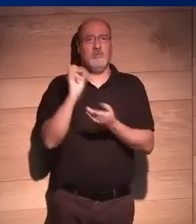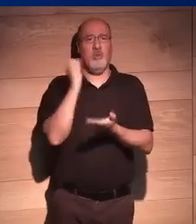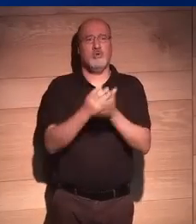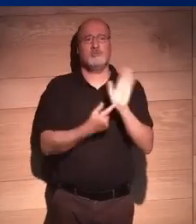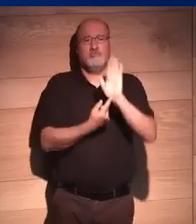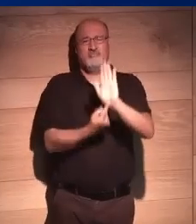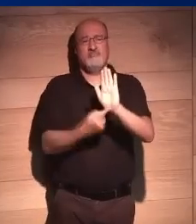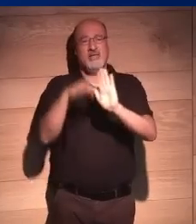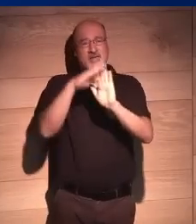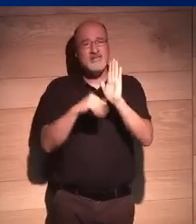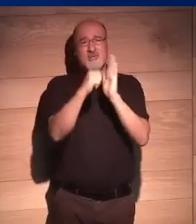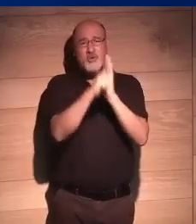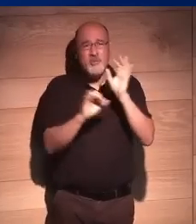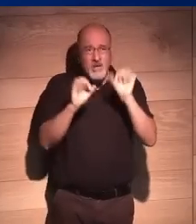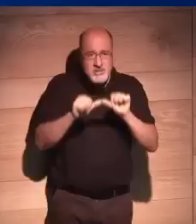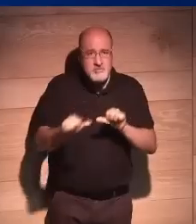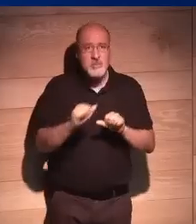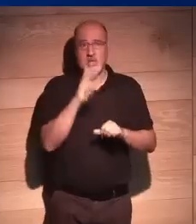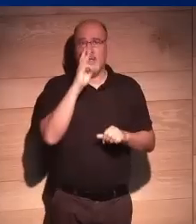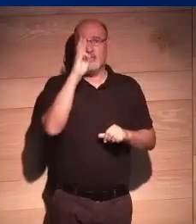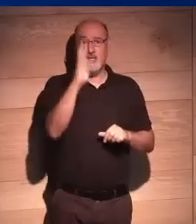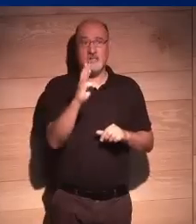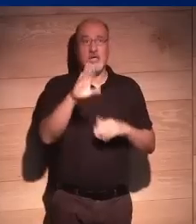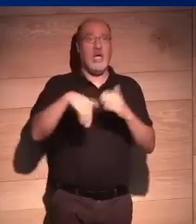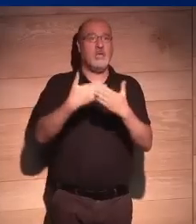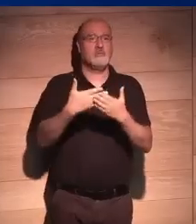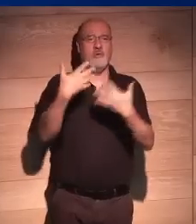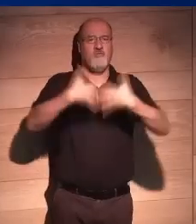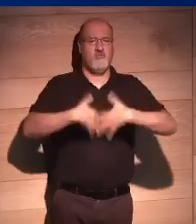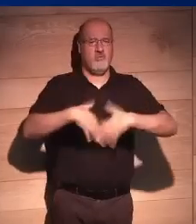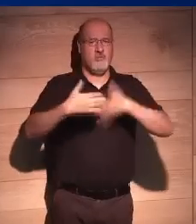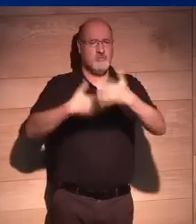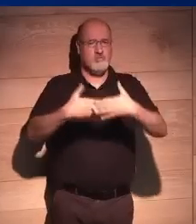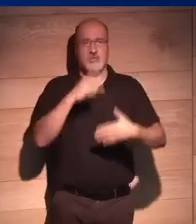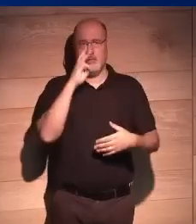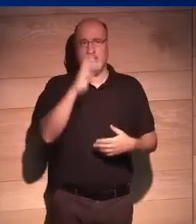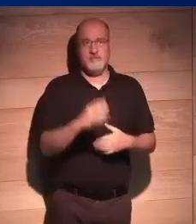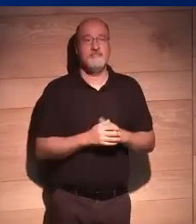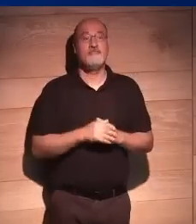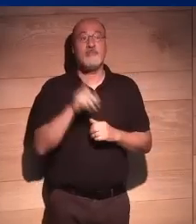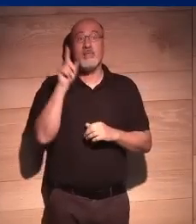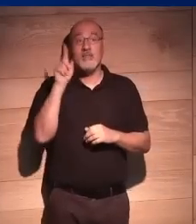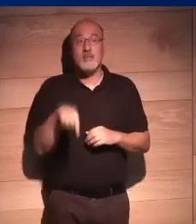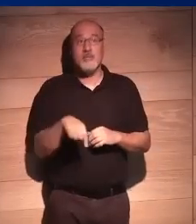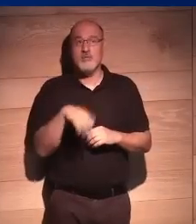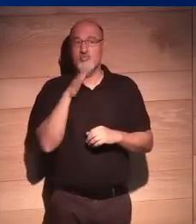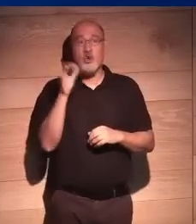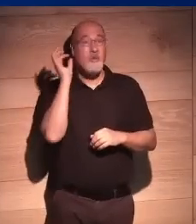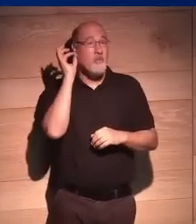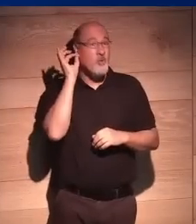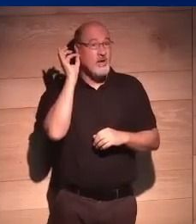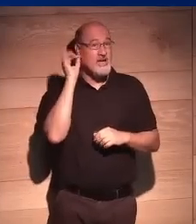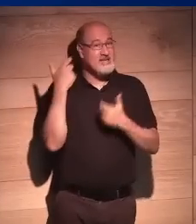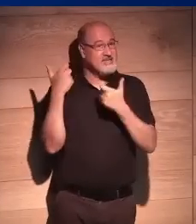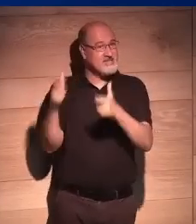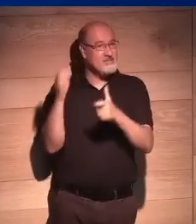vamos a apostar. Y si tenemos que estar 3 años hasta que funcione, apostemos. Y también por las mujeres